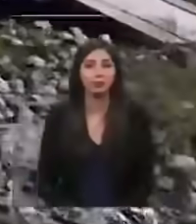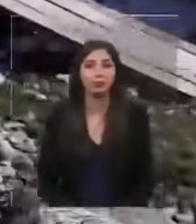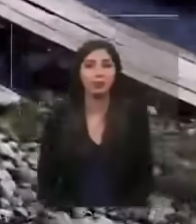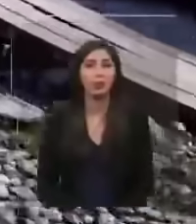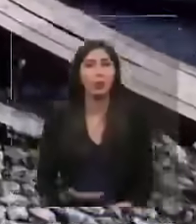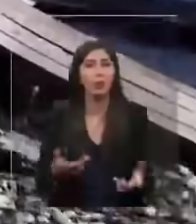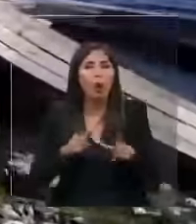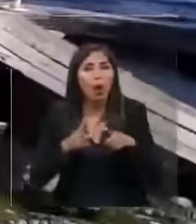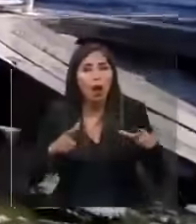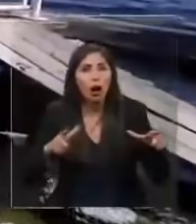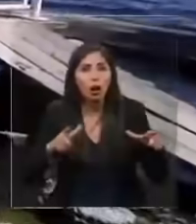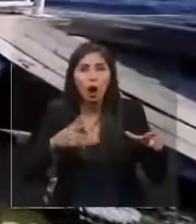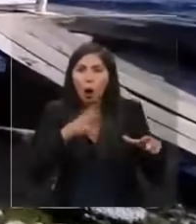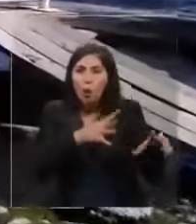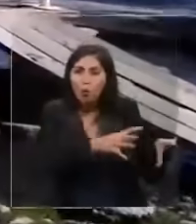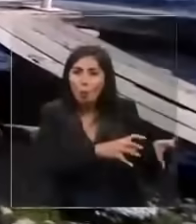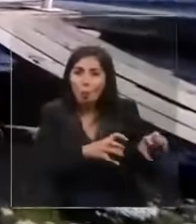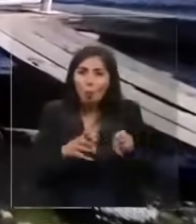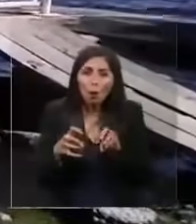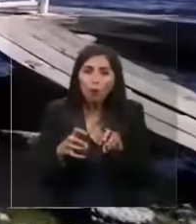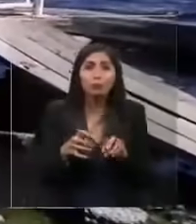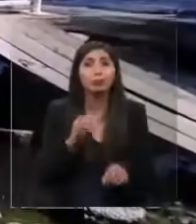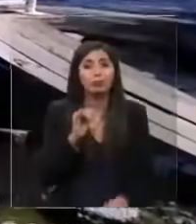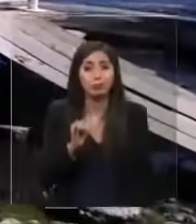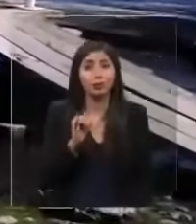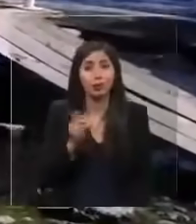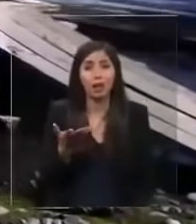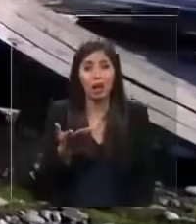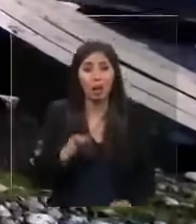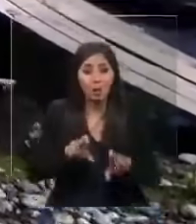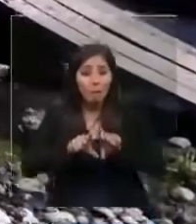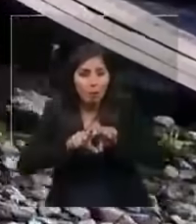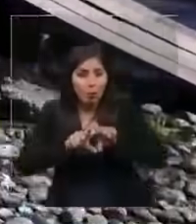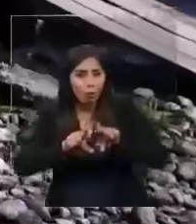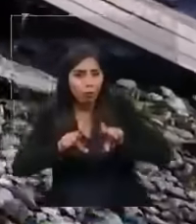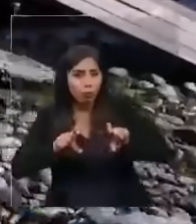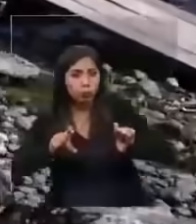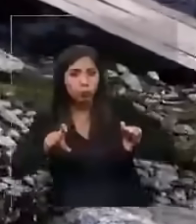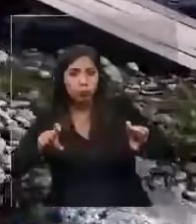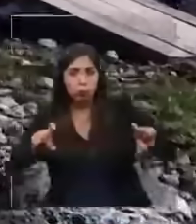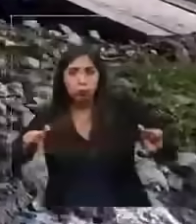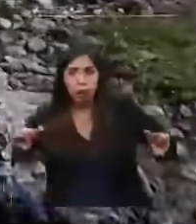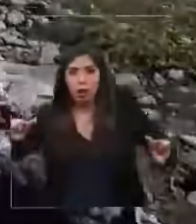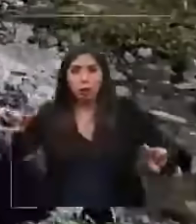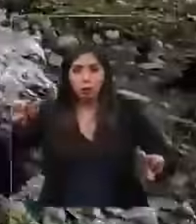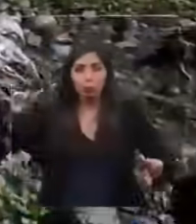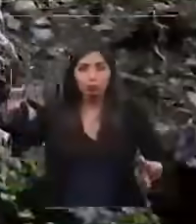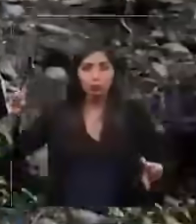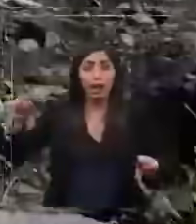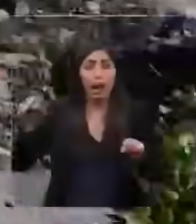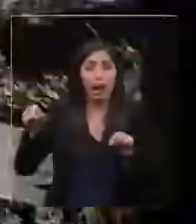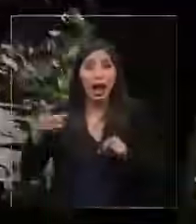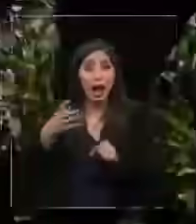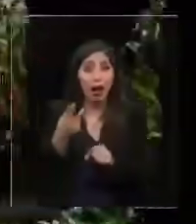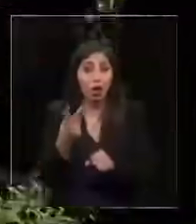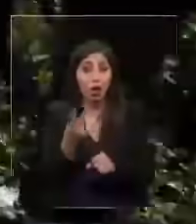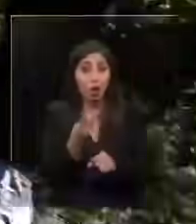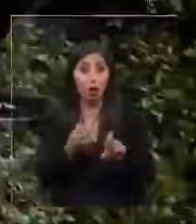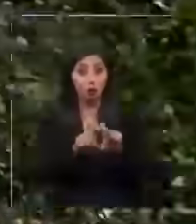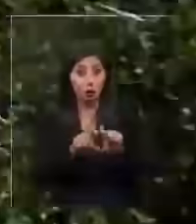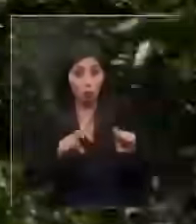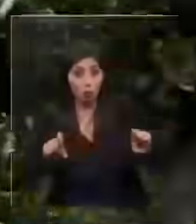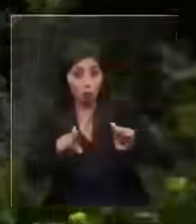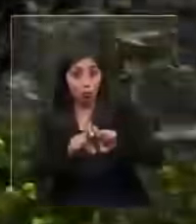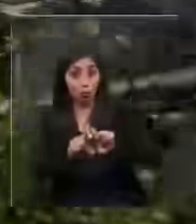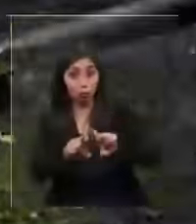¿Saca agua del lago? Correcto, saca agua del lago, es una manguera que tiene una bomba y aquí hay dos, hay un tubo, una manguera más